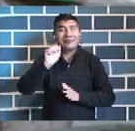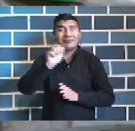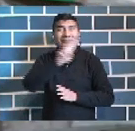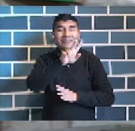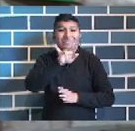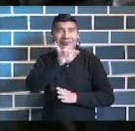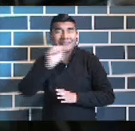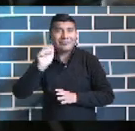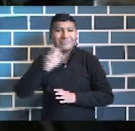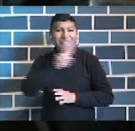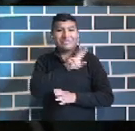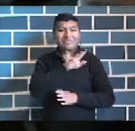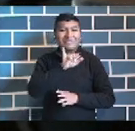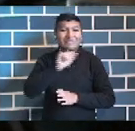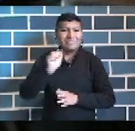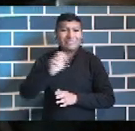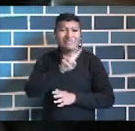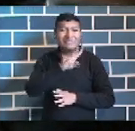bia!